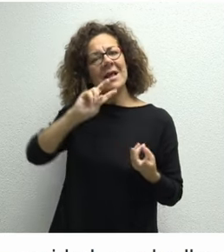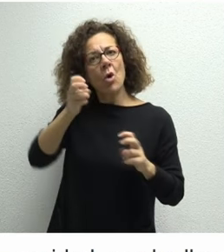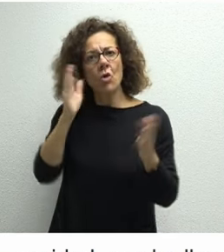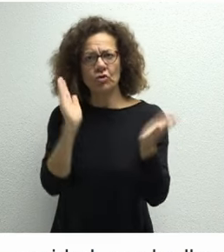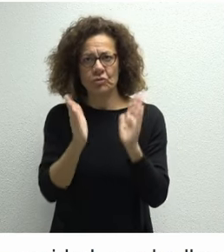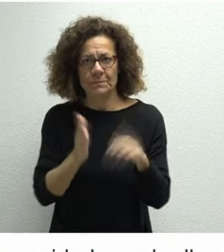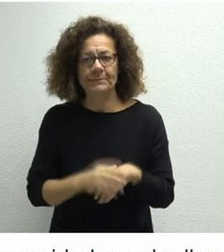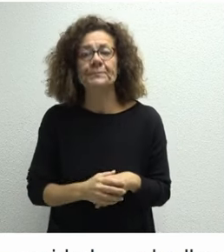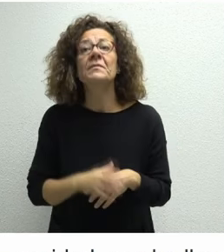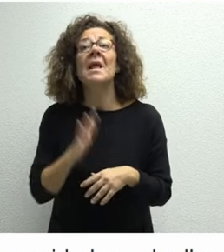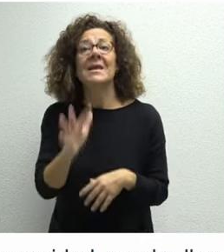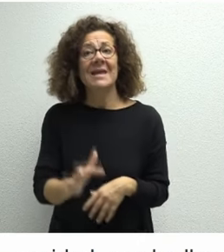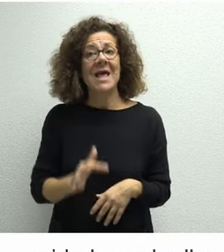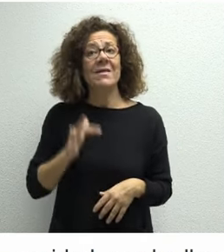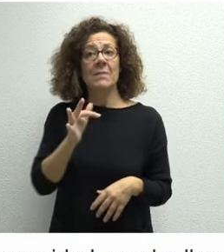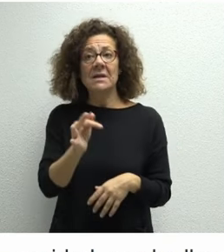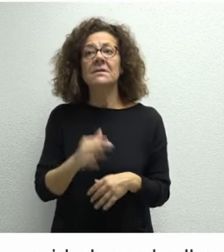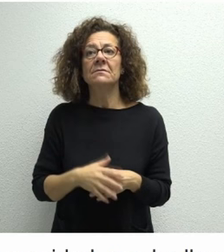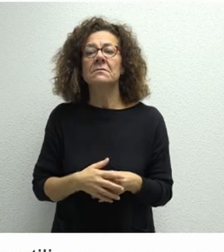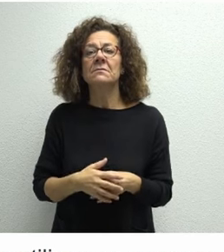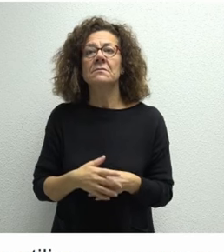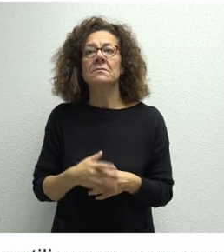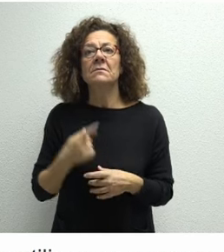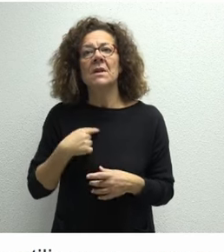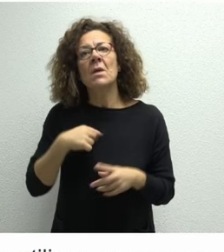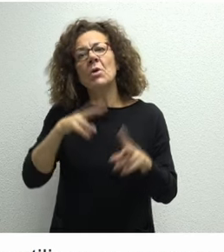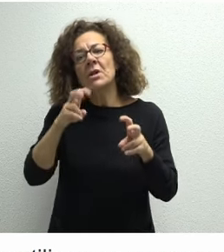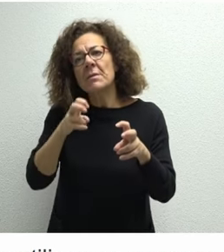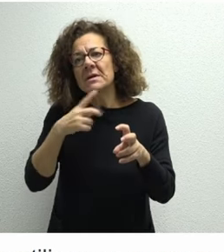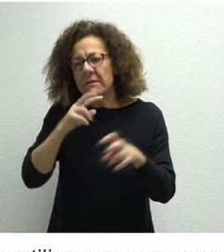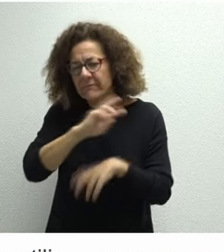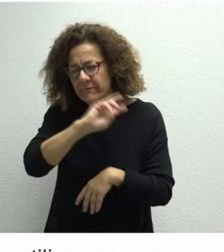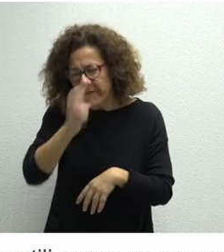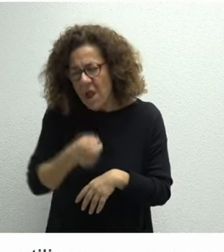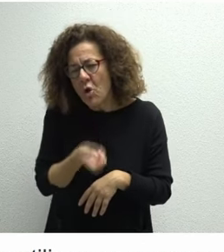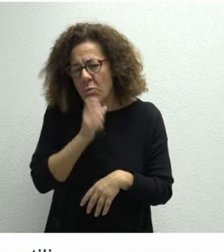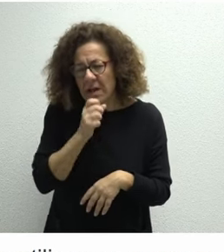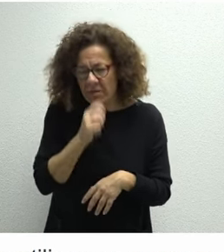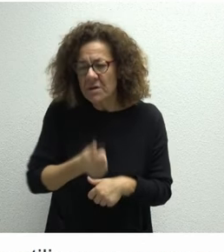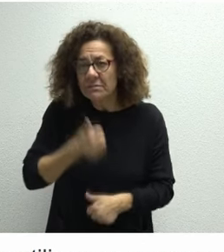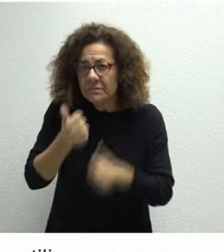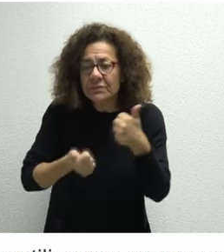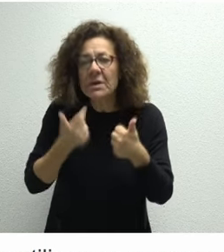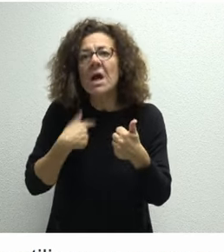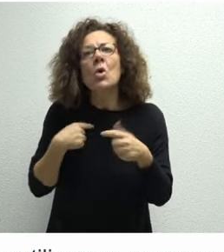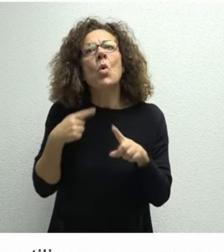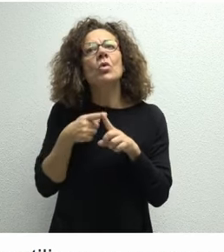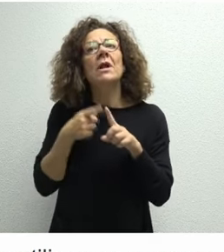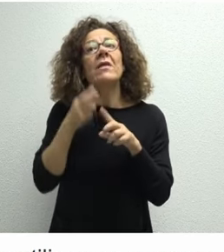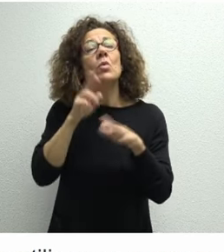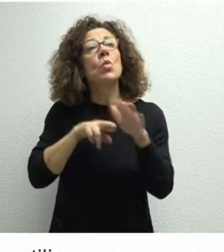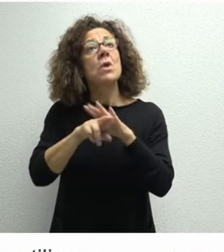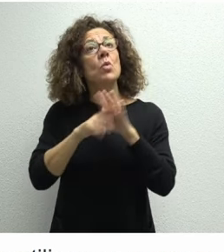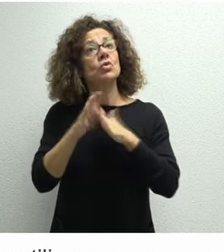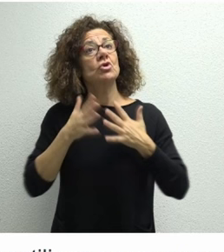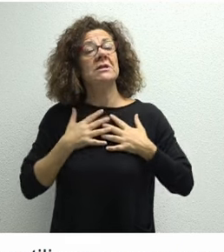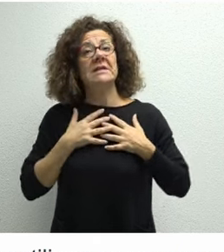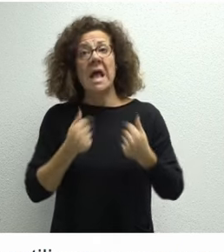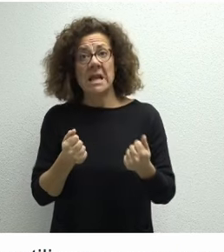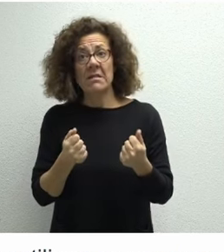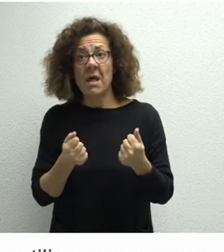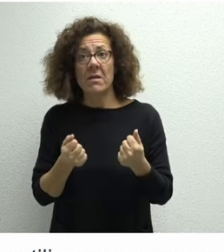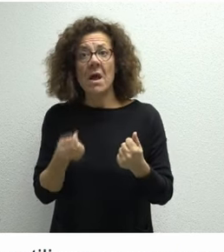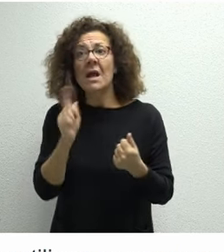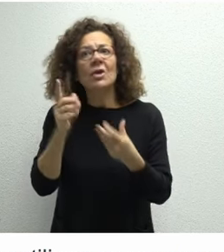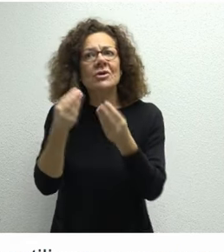por ejemplo y además Pues luego hay cuestiones de yatrogenia y complicaciones varias y sobre utilizamos un recurso de sanidad que no